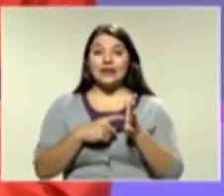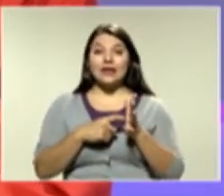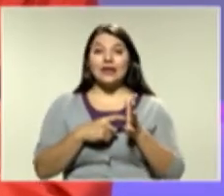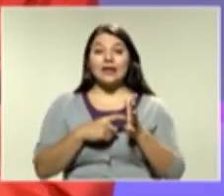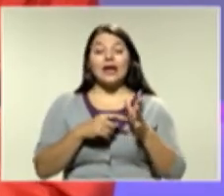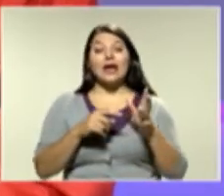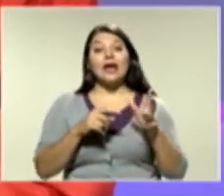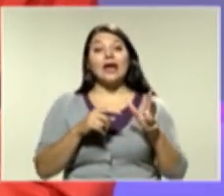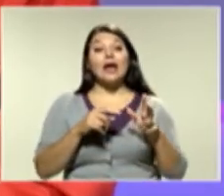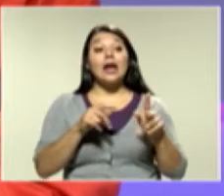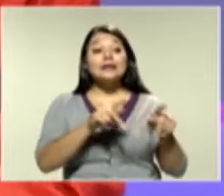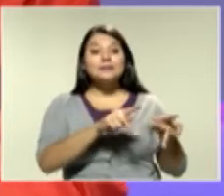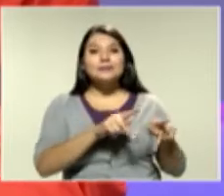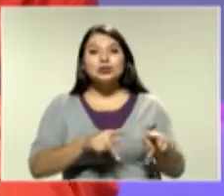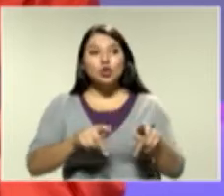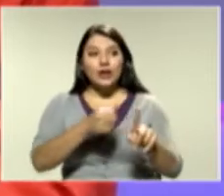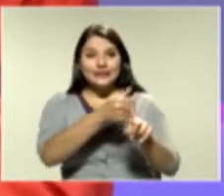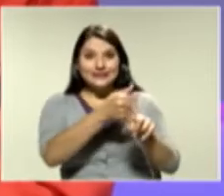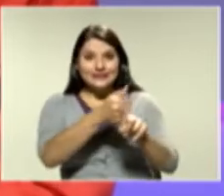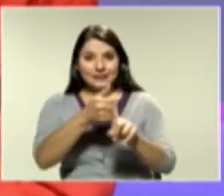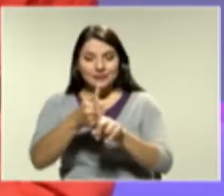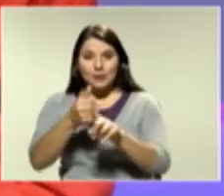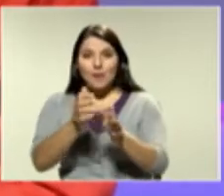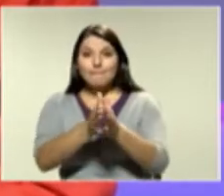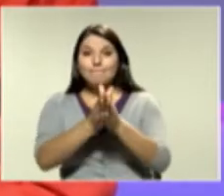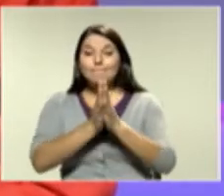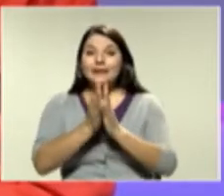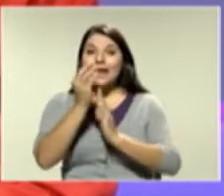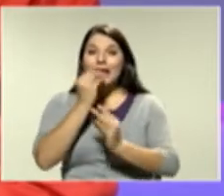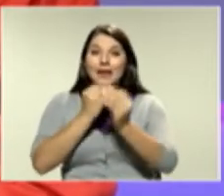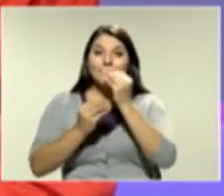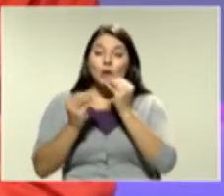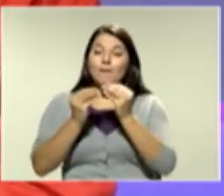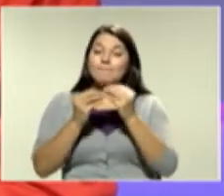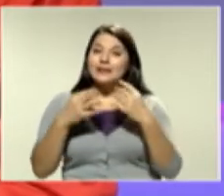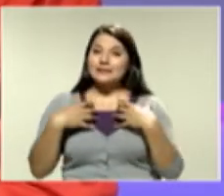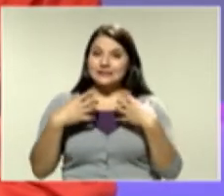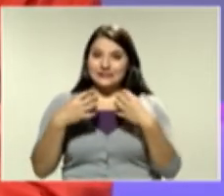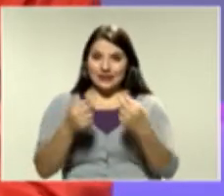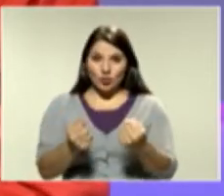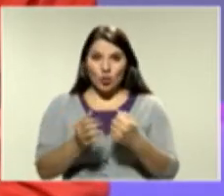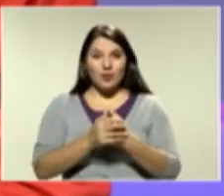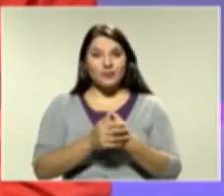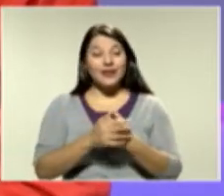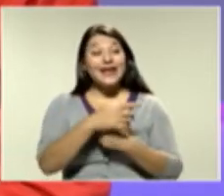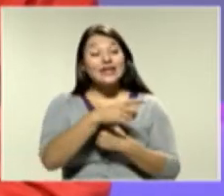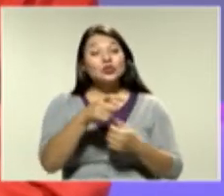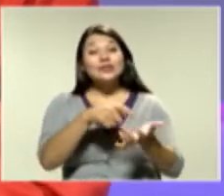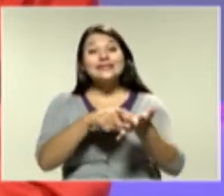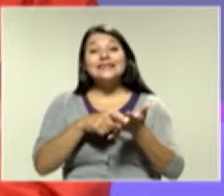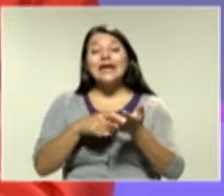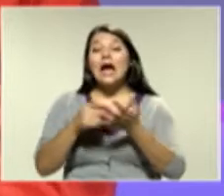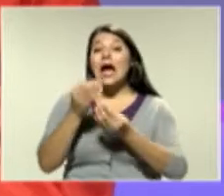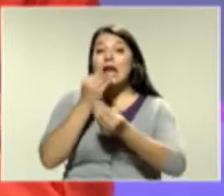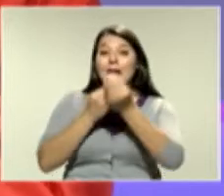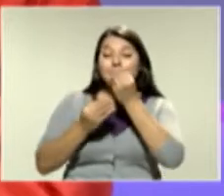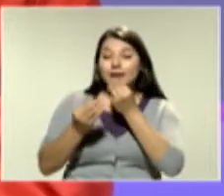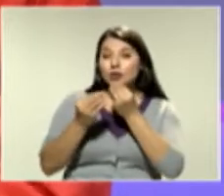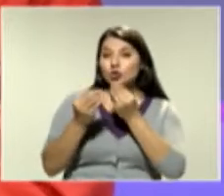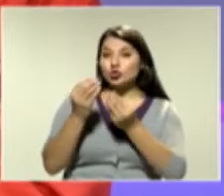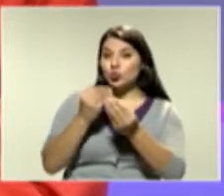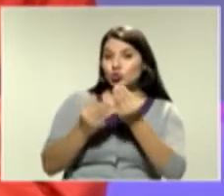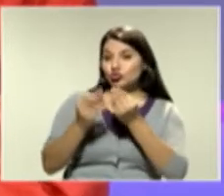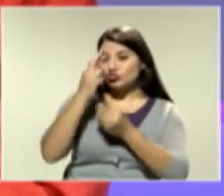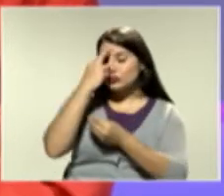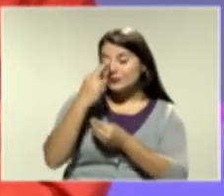consumidor que ellos mismos sean los que pidan alimentos más sanos, ¿verdad? Alimentos producidos respetando el